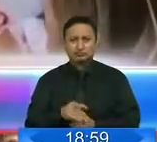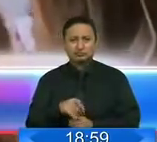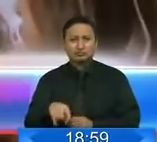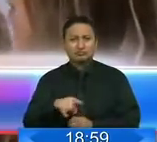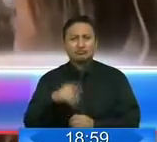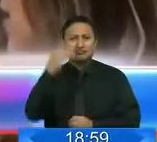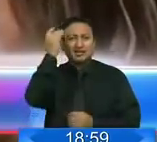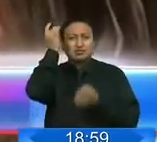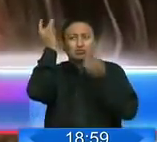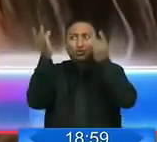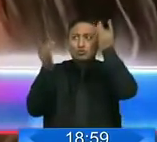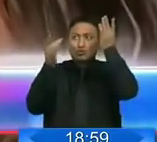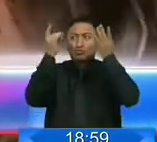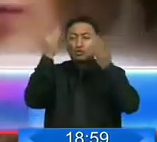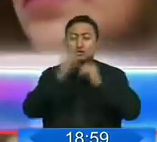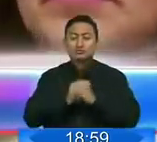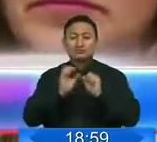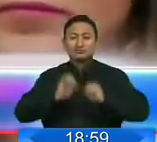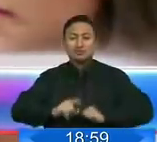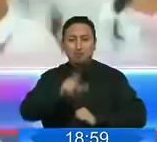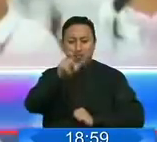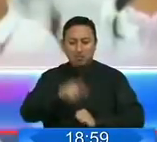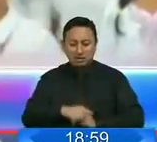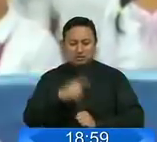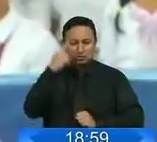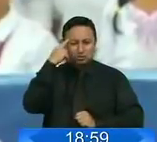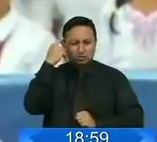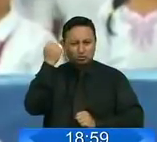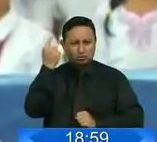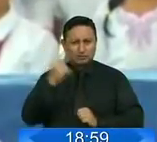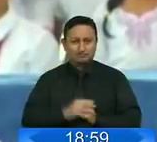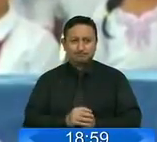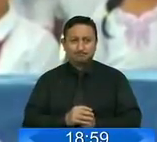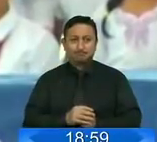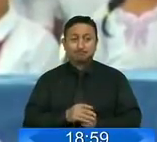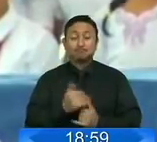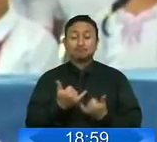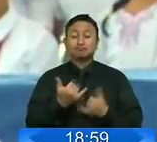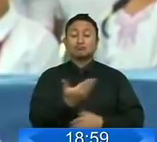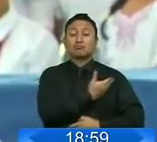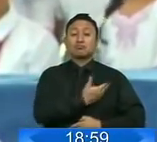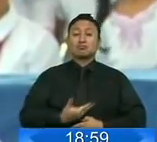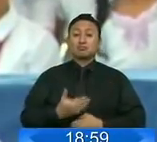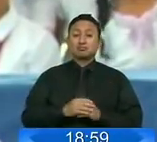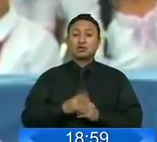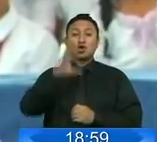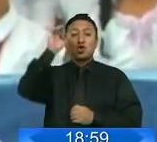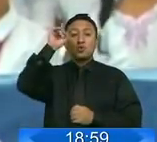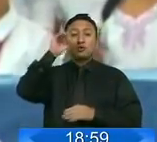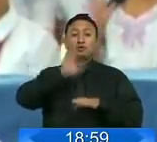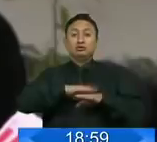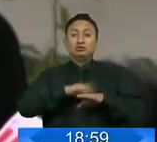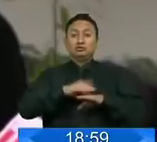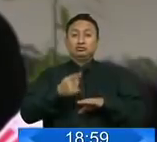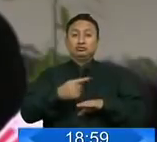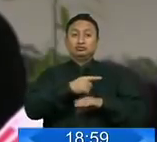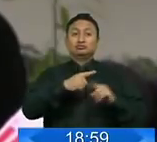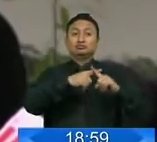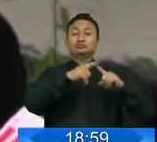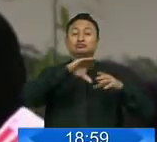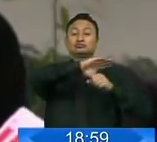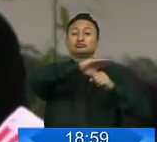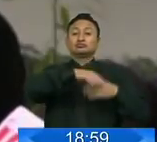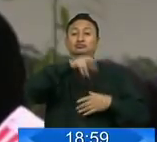creatividad y de sentido crítico en los alumnos. Por ahora el jefe de Estado no se pronunció sobre las declaraciones del ex canciller